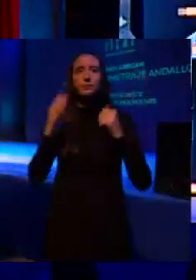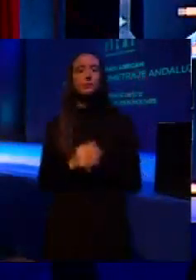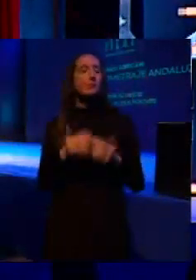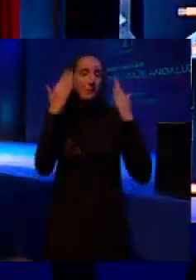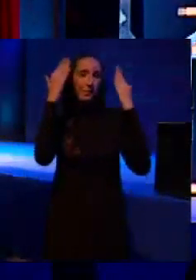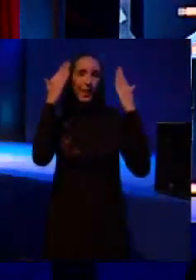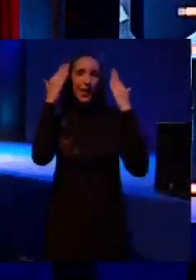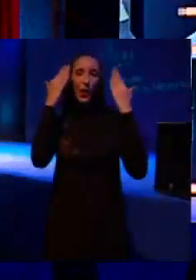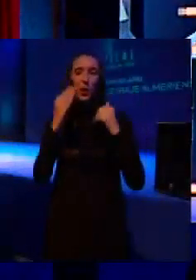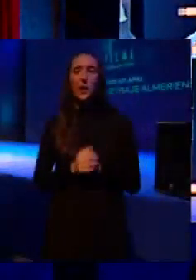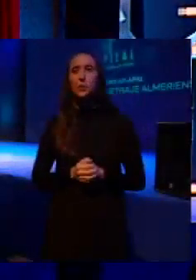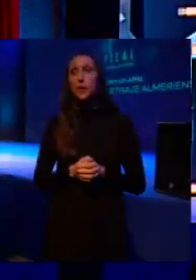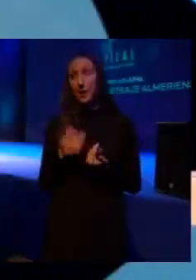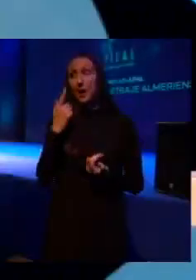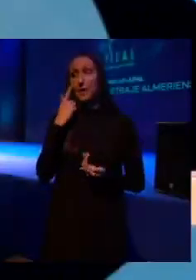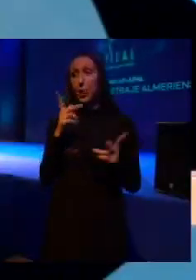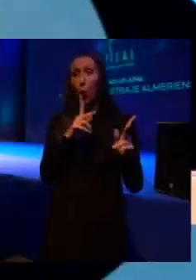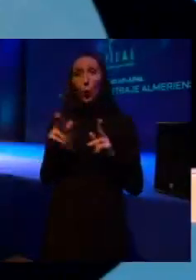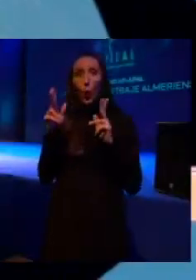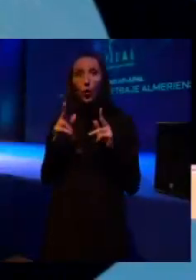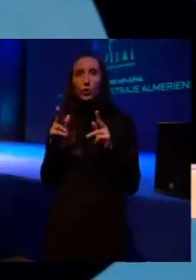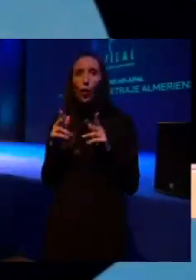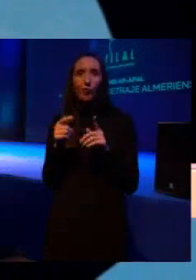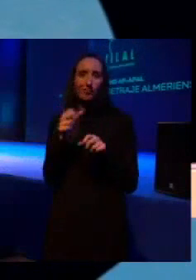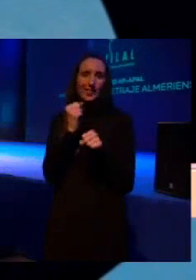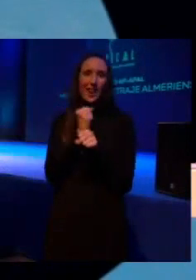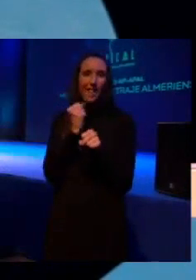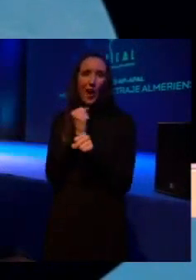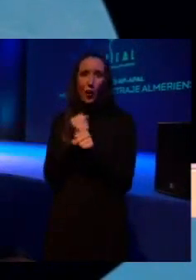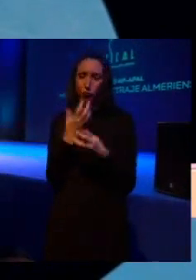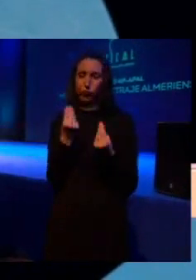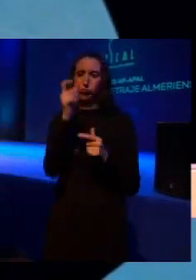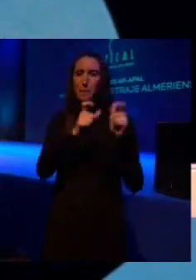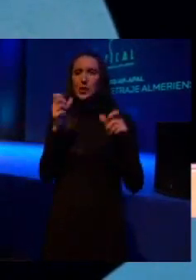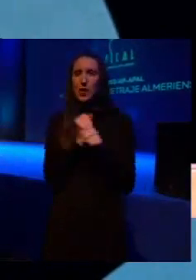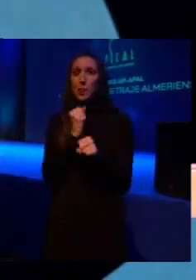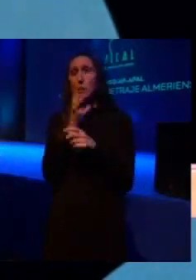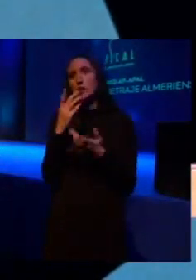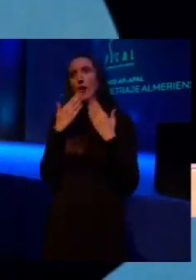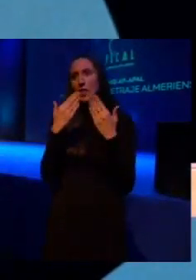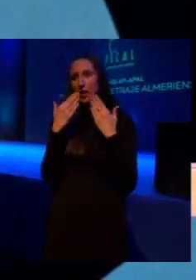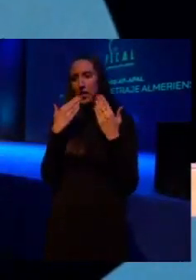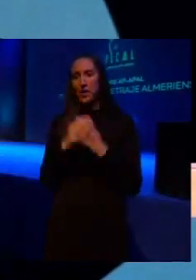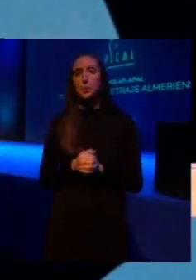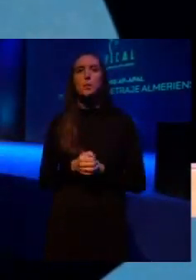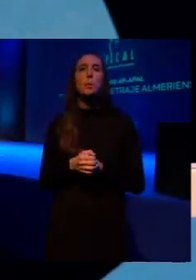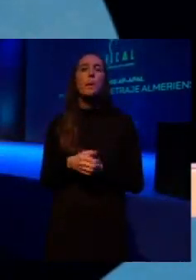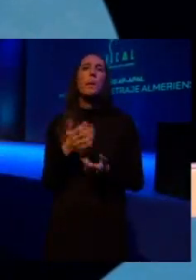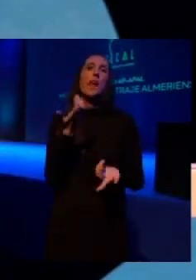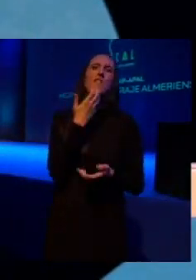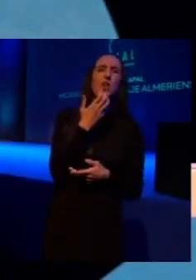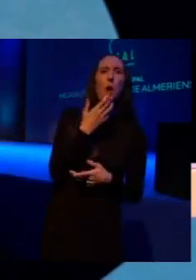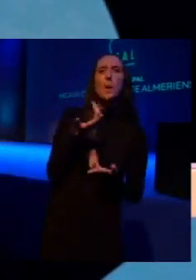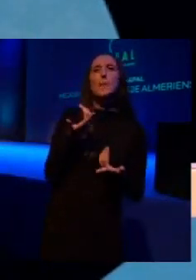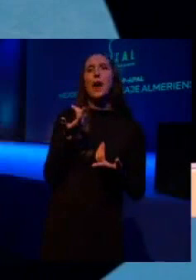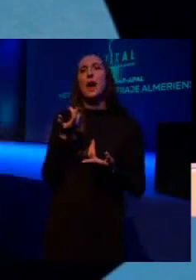Enhorabuena. Bueno, como veis, detrás de un cortometraje hay muchas personas, de ahí tantos agradecimientos. Entre el chascarrillo de sobremesa y la